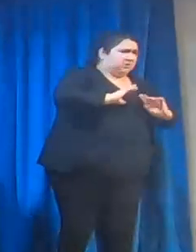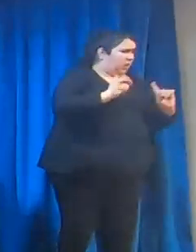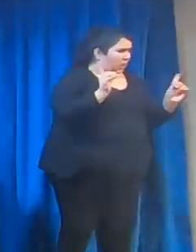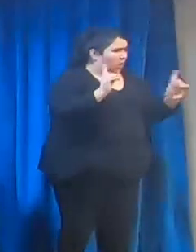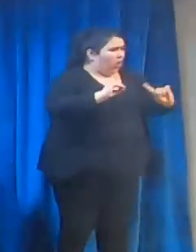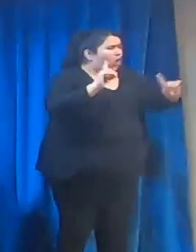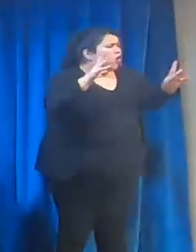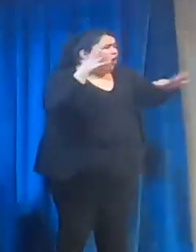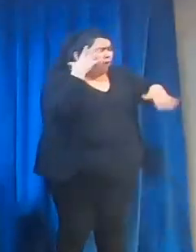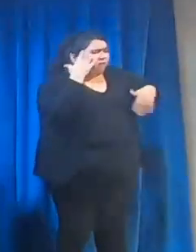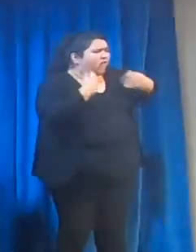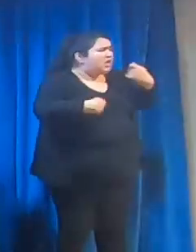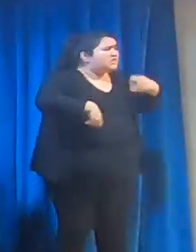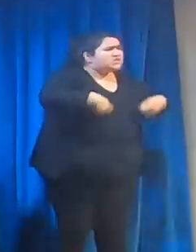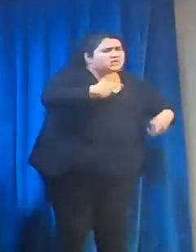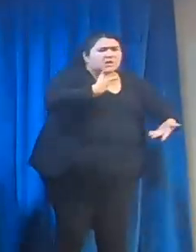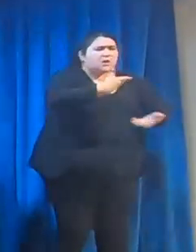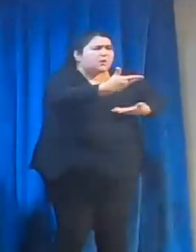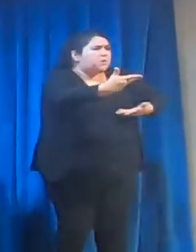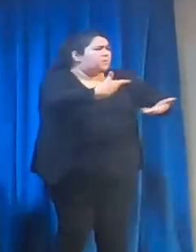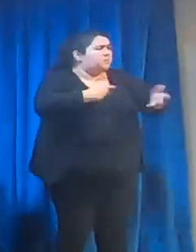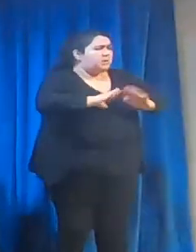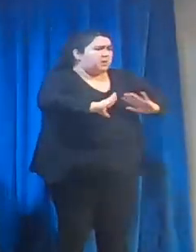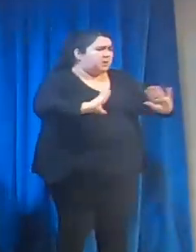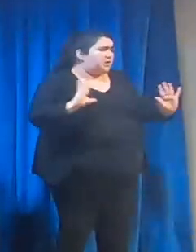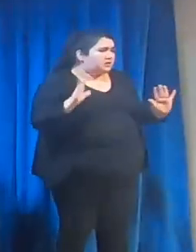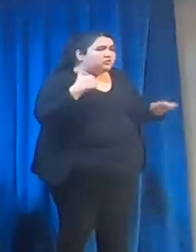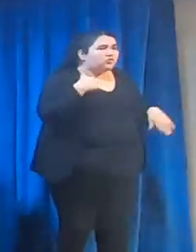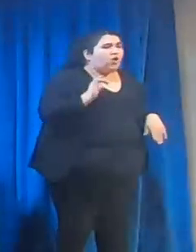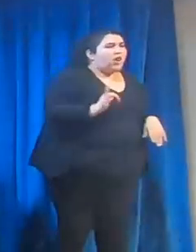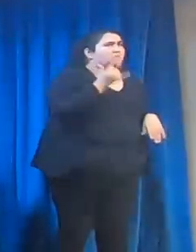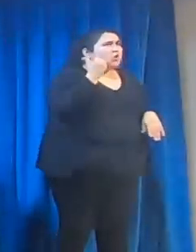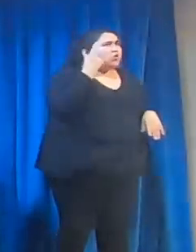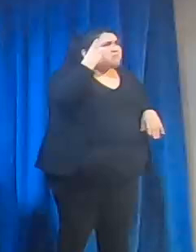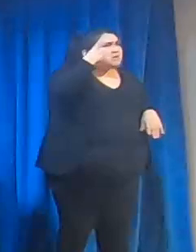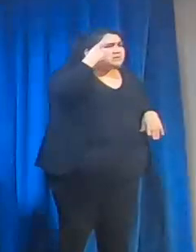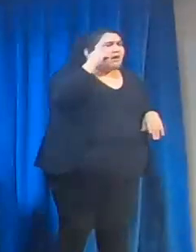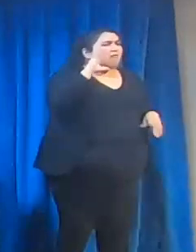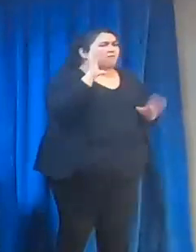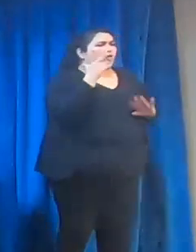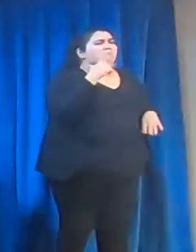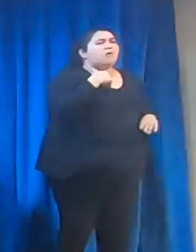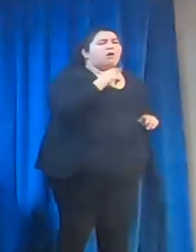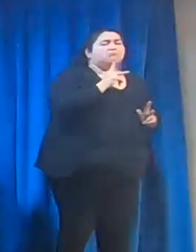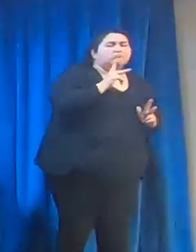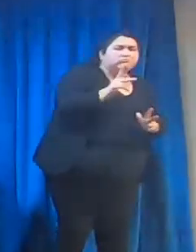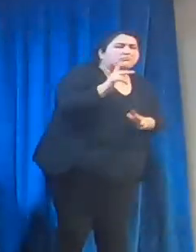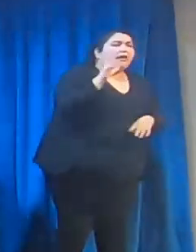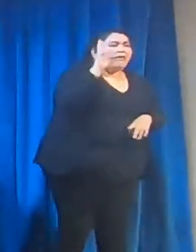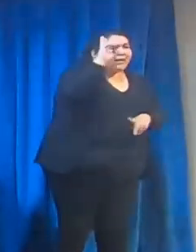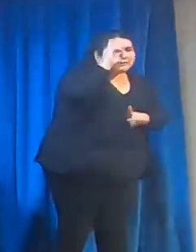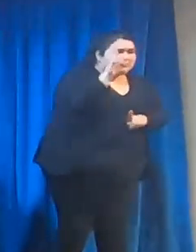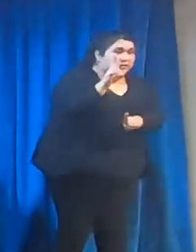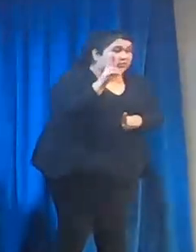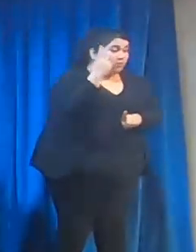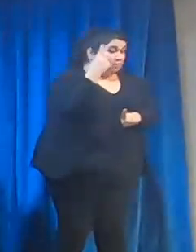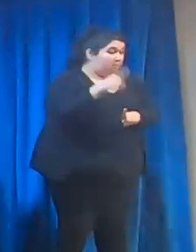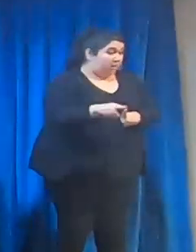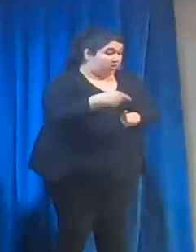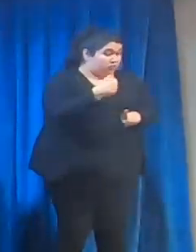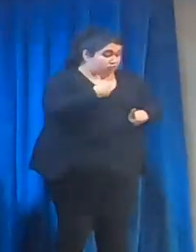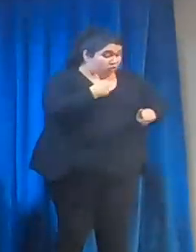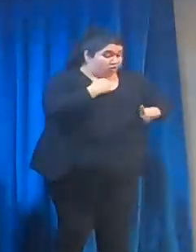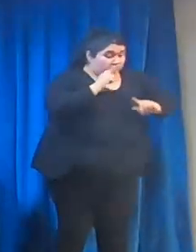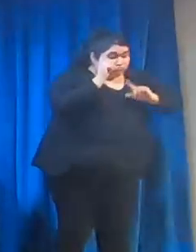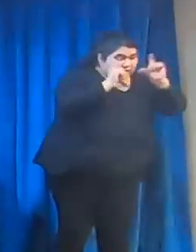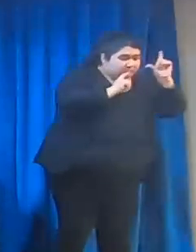es práctico. Yo directamente puedo tener la mejor definición de respeto para decirle al otro, pero si yo no hago con